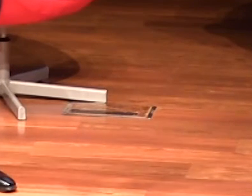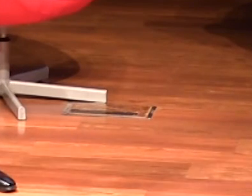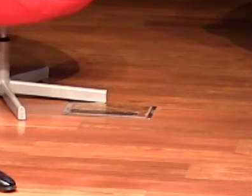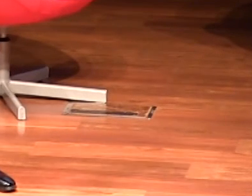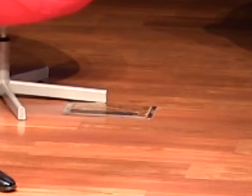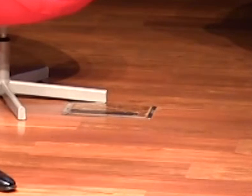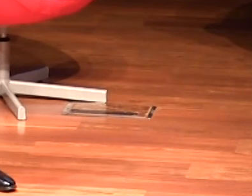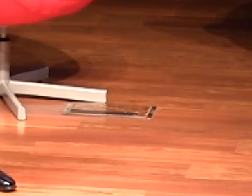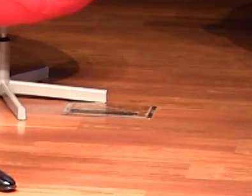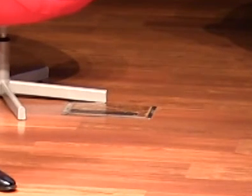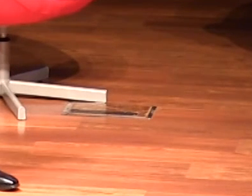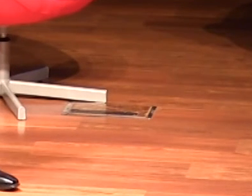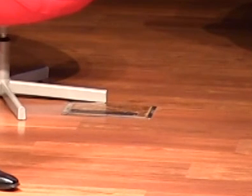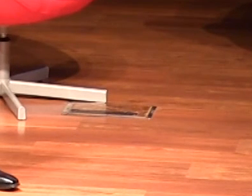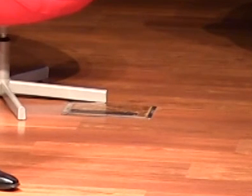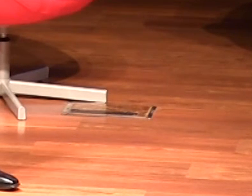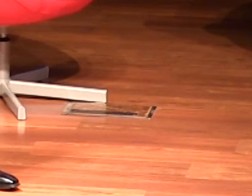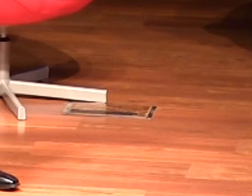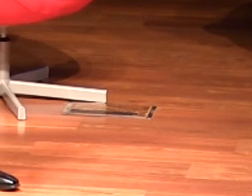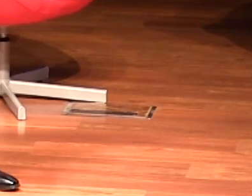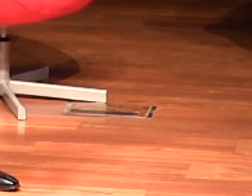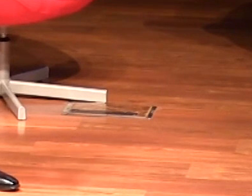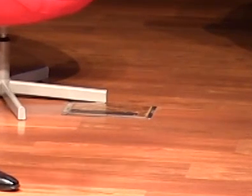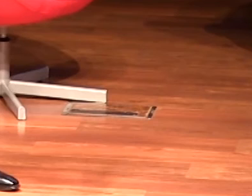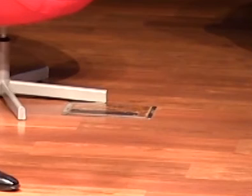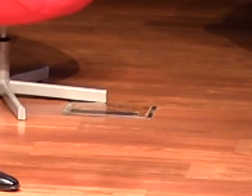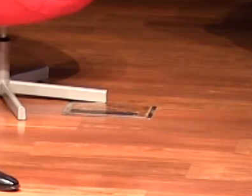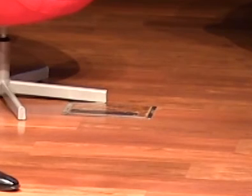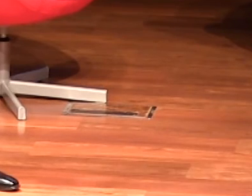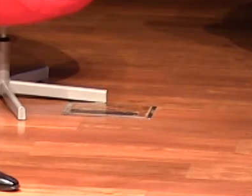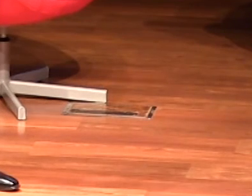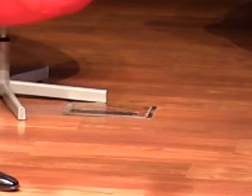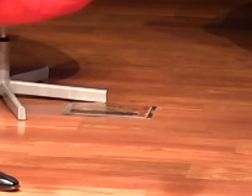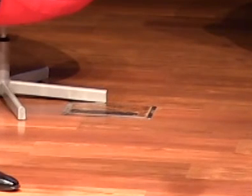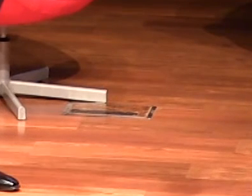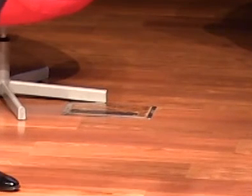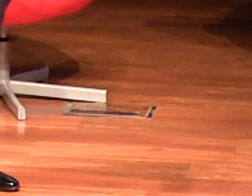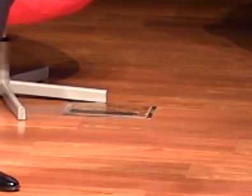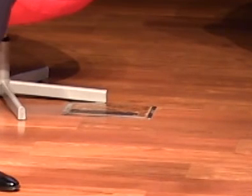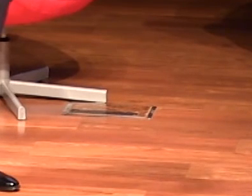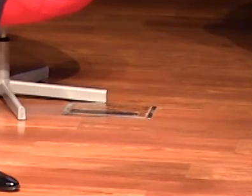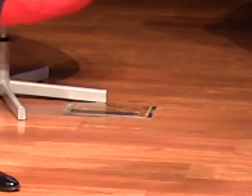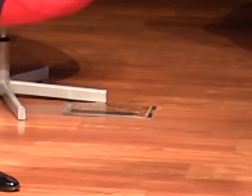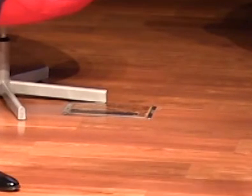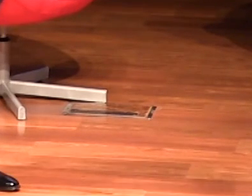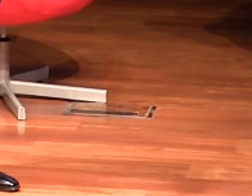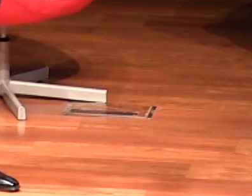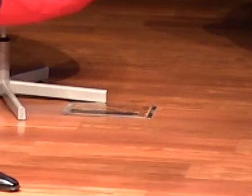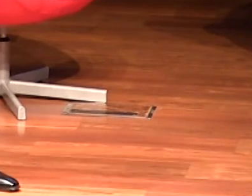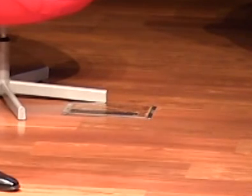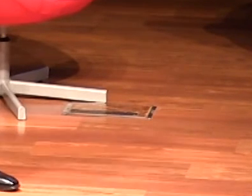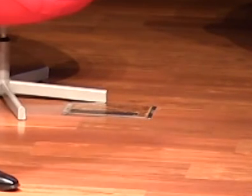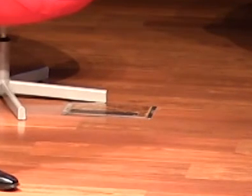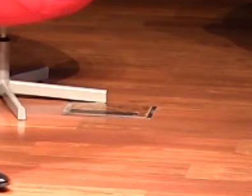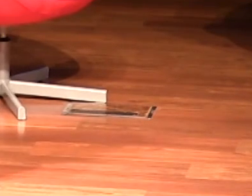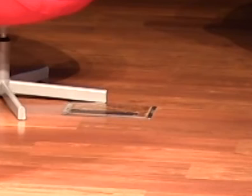que son los índices ambulatorios. Los índices ambulatorios es algo que ya existe en investigación, que ya se habla de ello